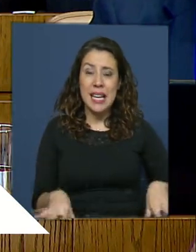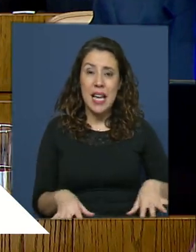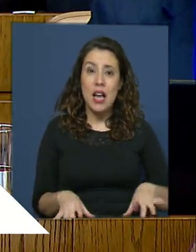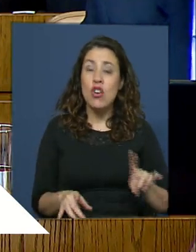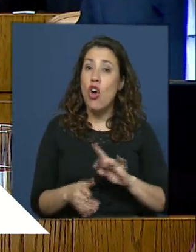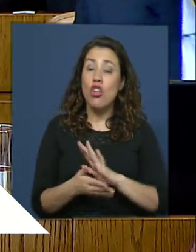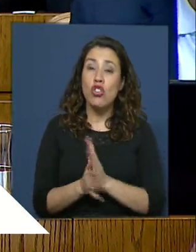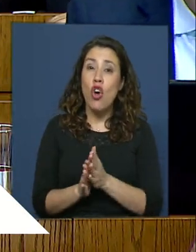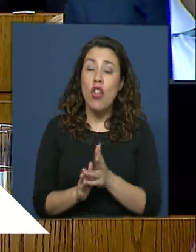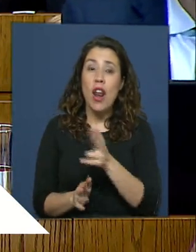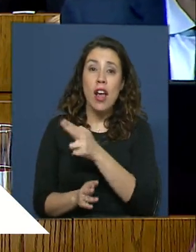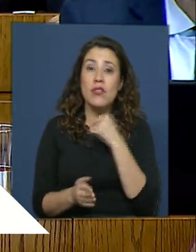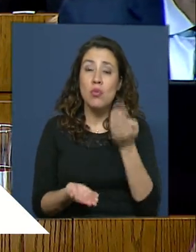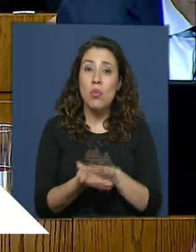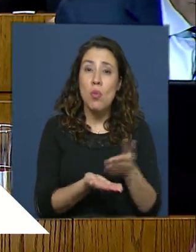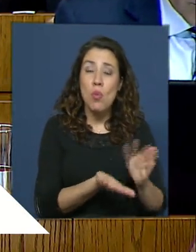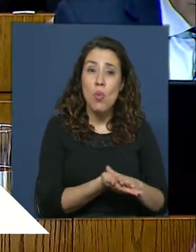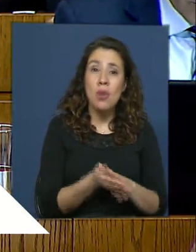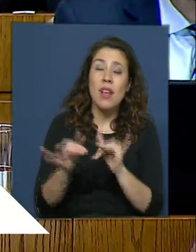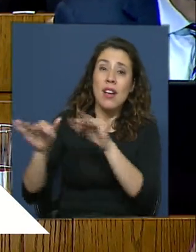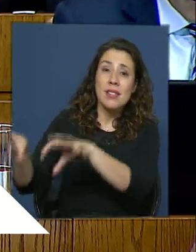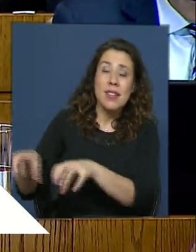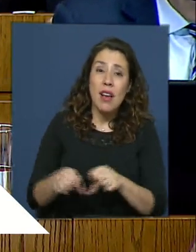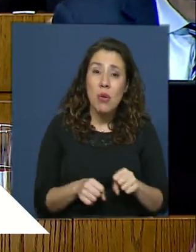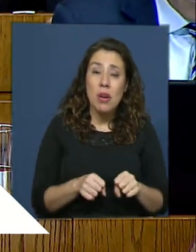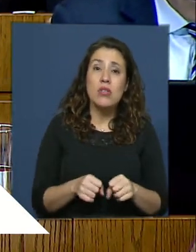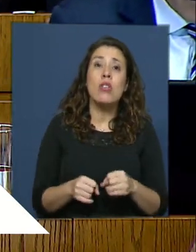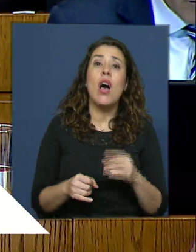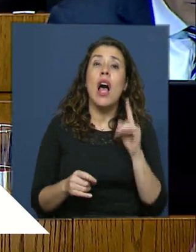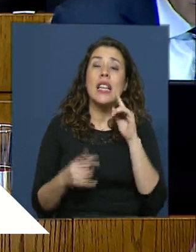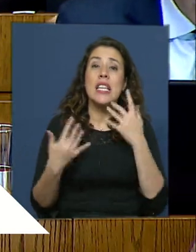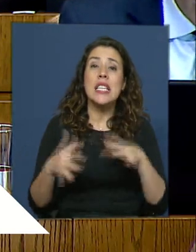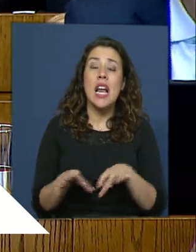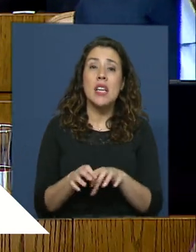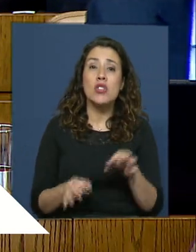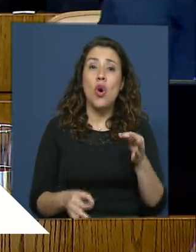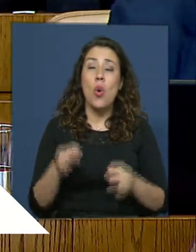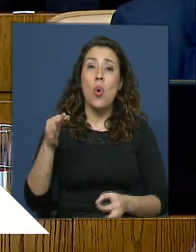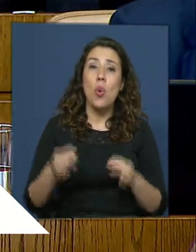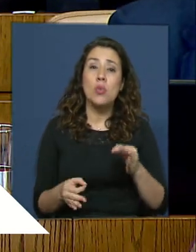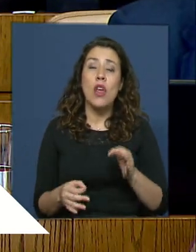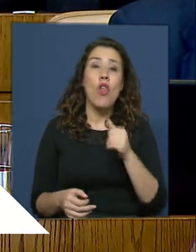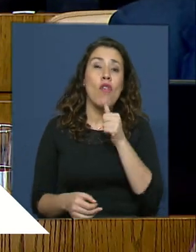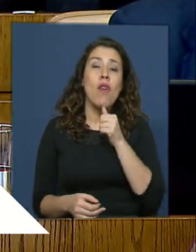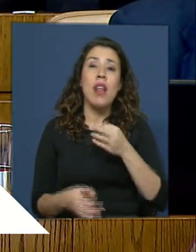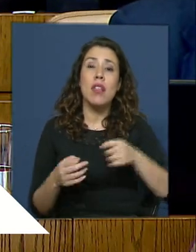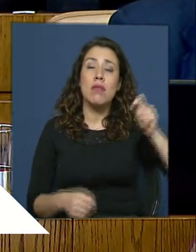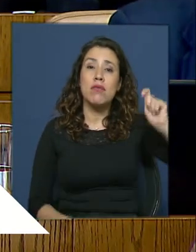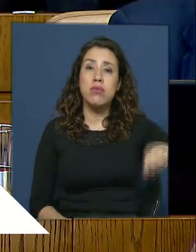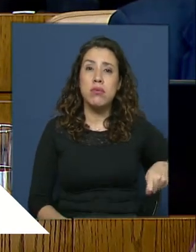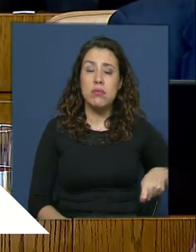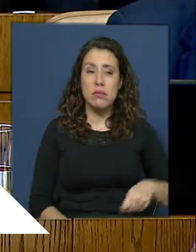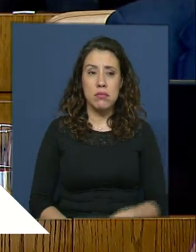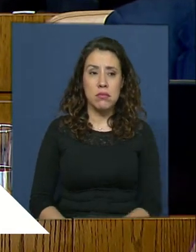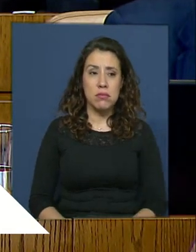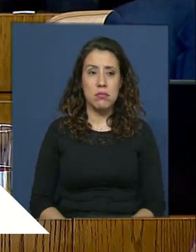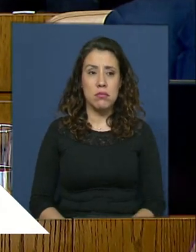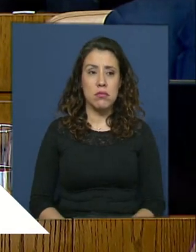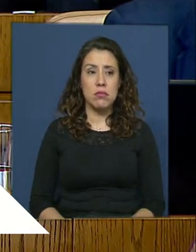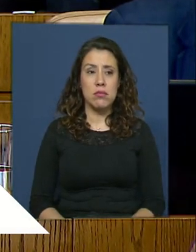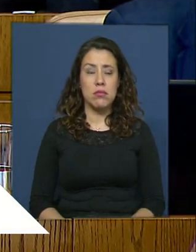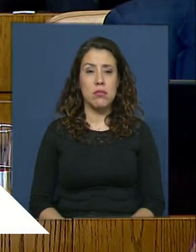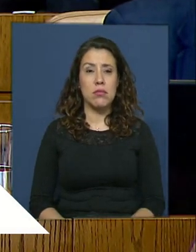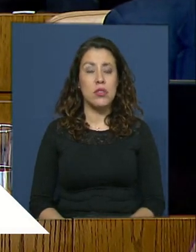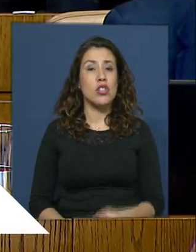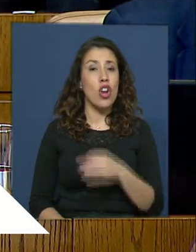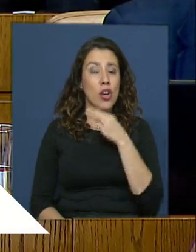todos los crímenes han sido juzgados o terminados por sentencia. Por lo que la